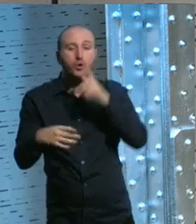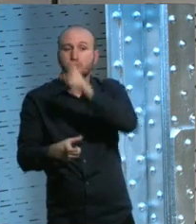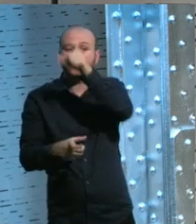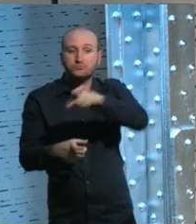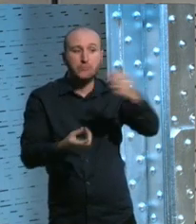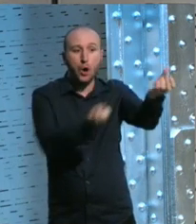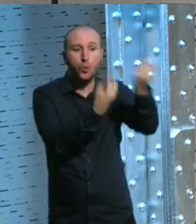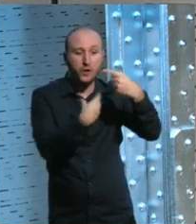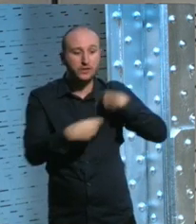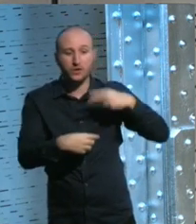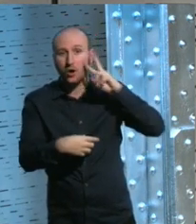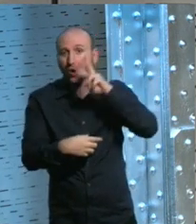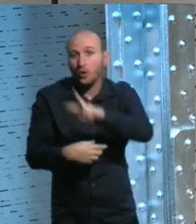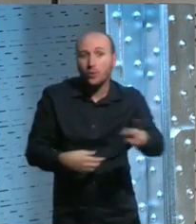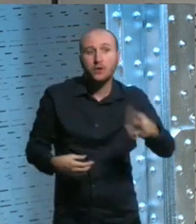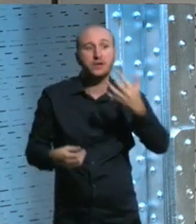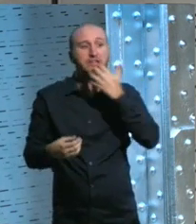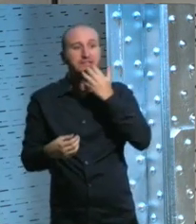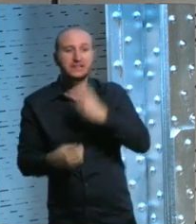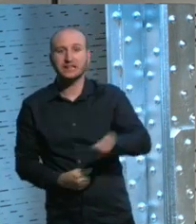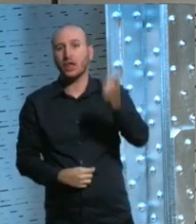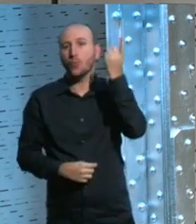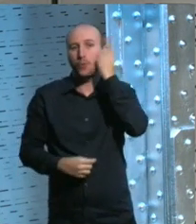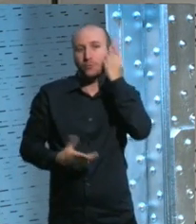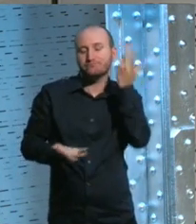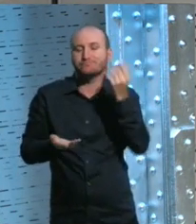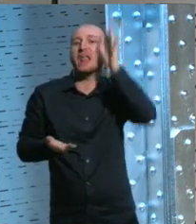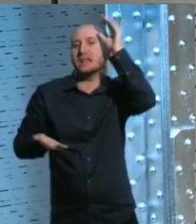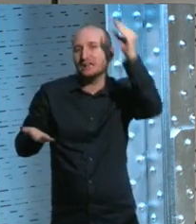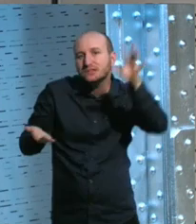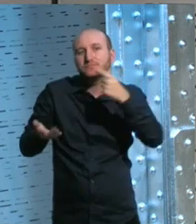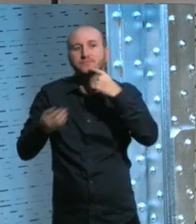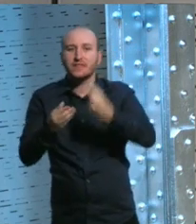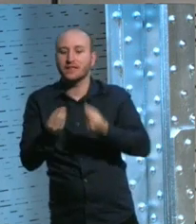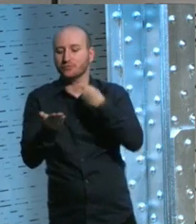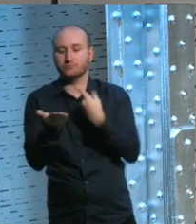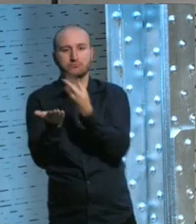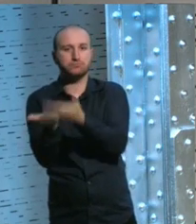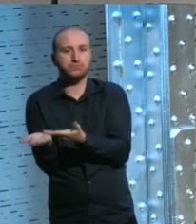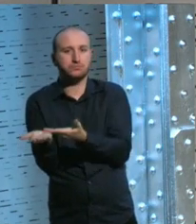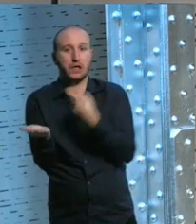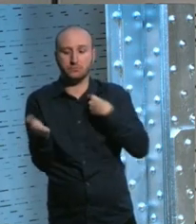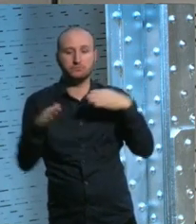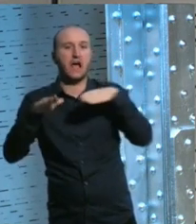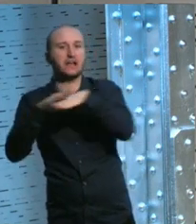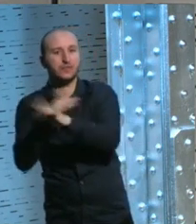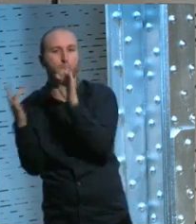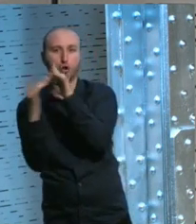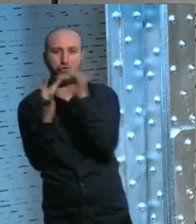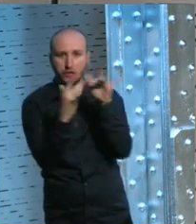viendo cuando tengo un smartphone en la mano y que puedo acceder a contactos, puedo